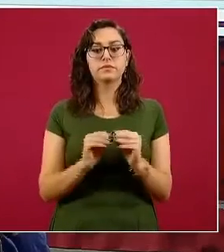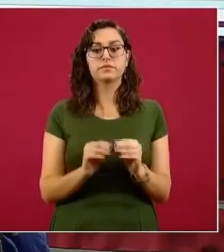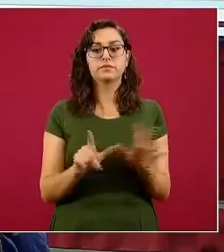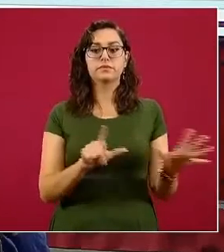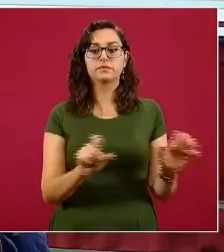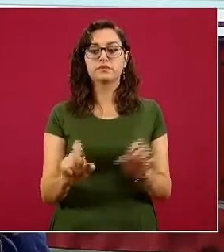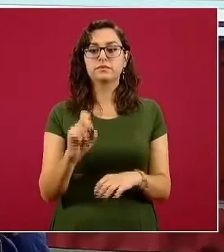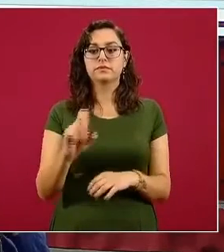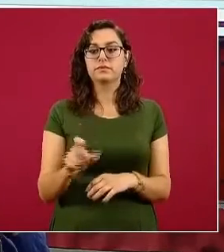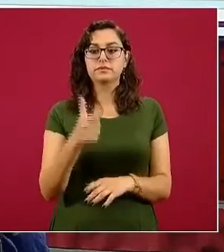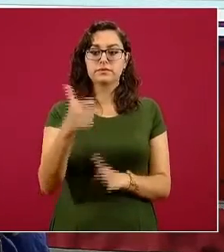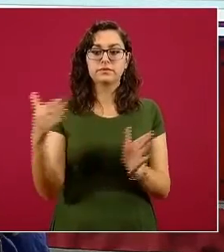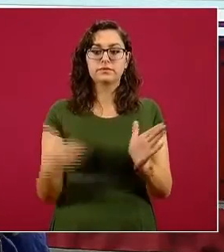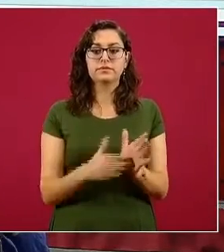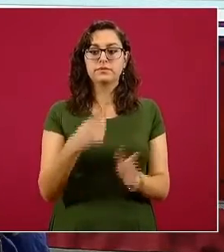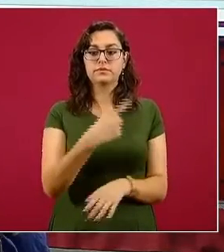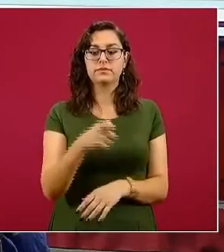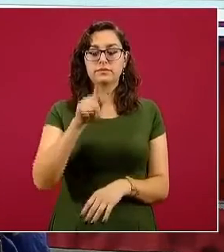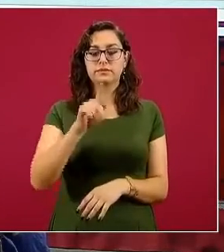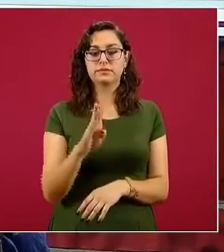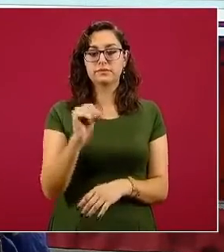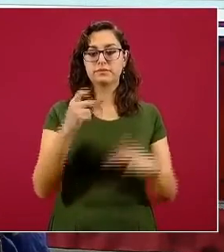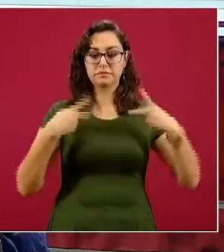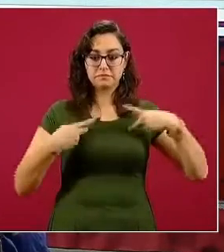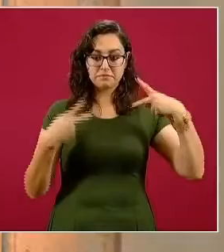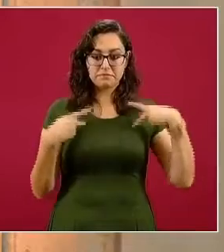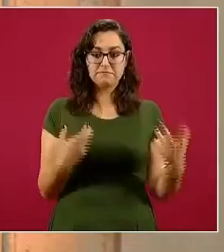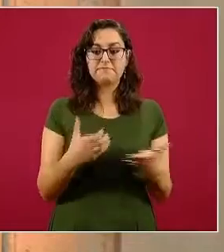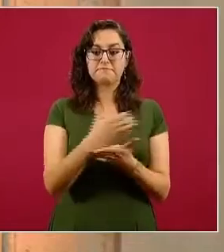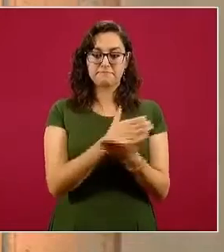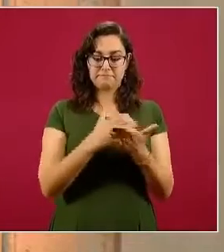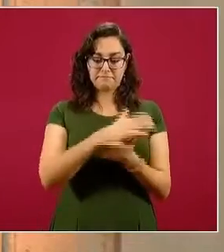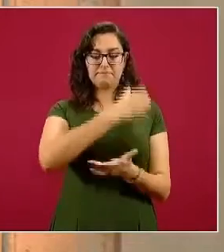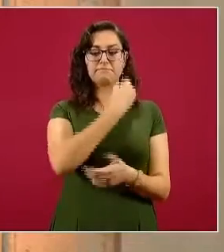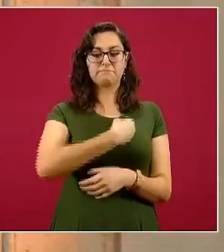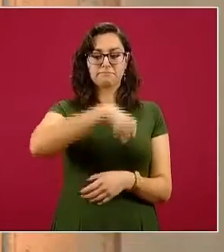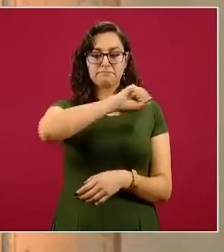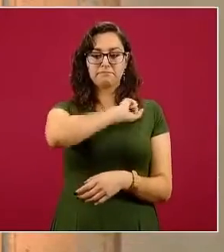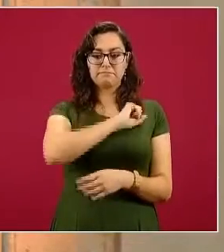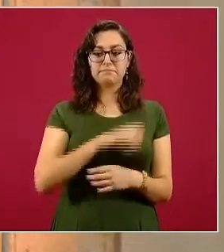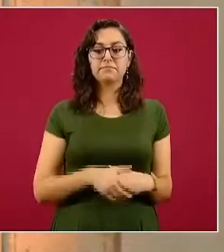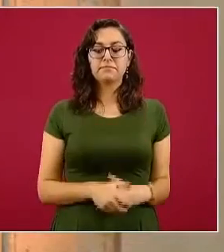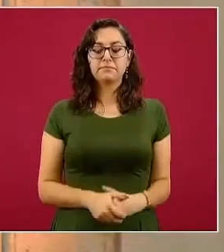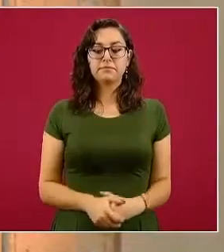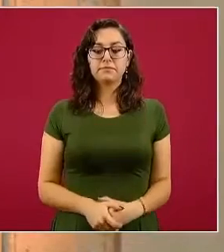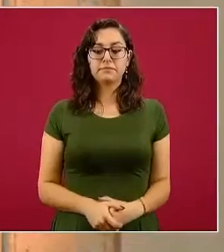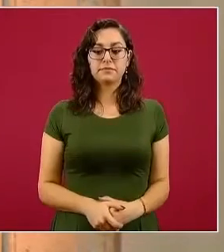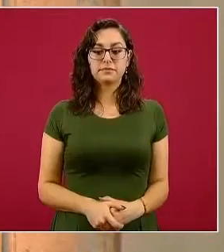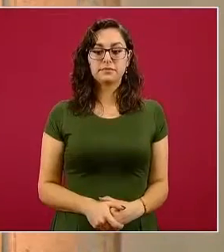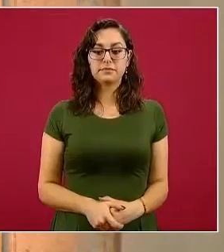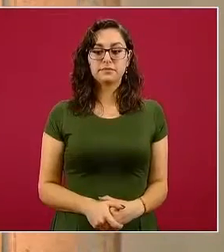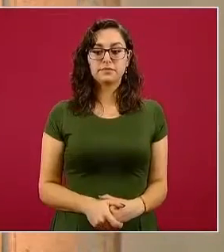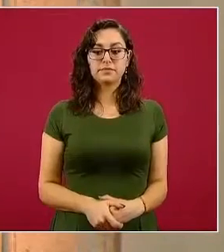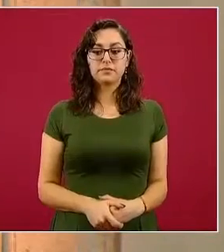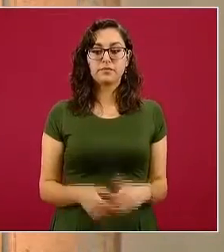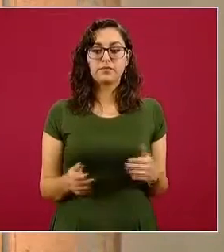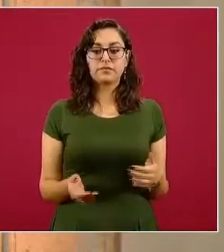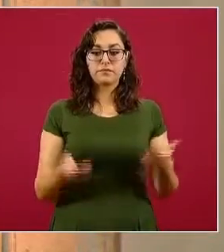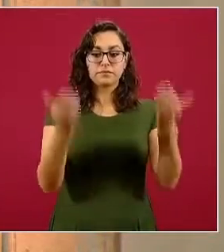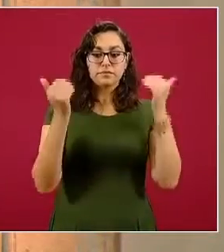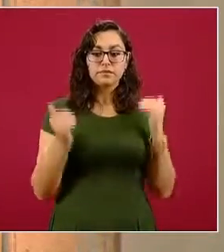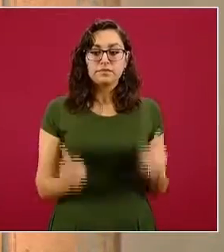más de 736.000 las que se han recuperado de la enfermedad. Si vemos la siguiente diapositiva,